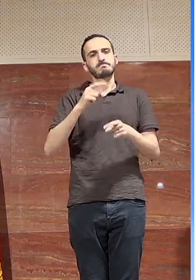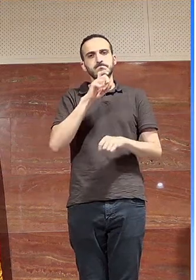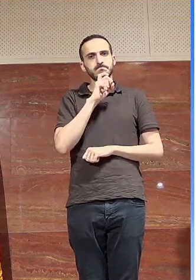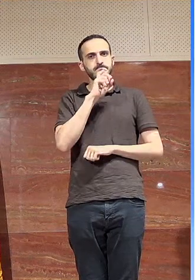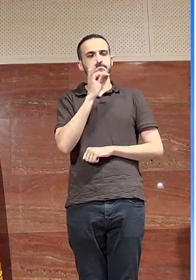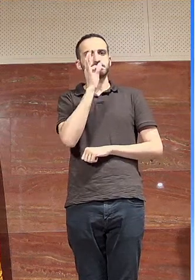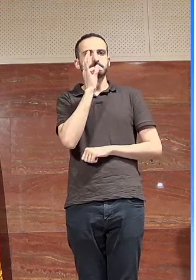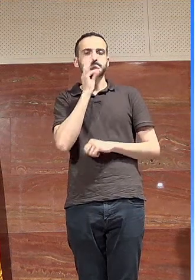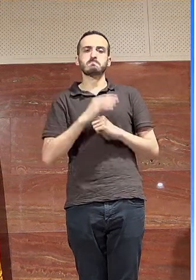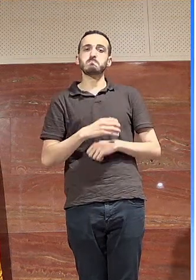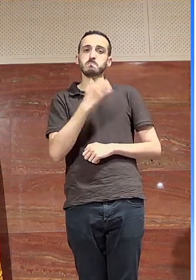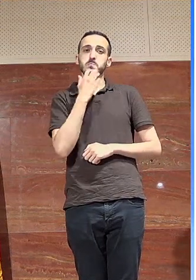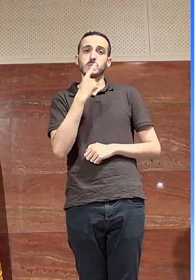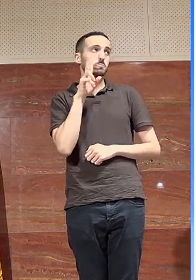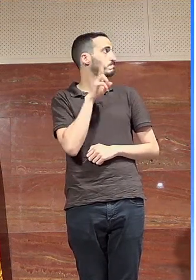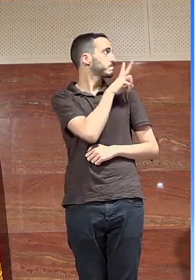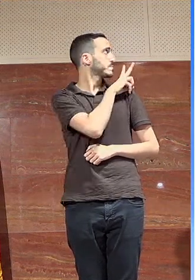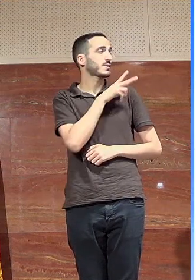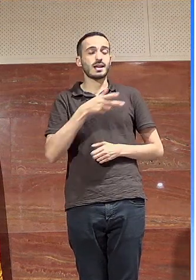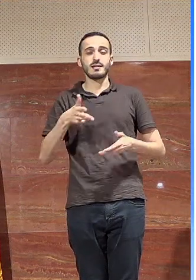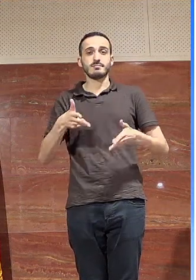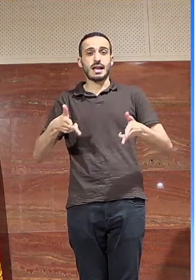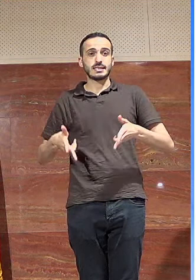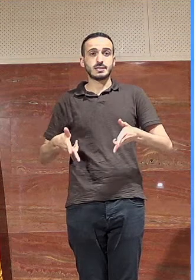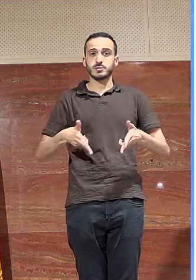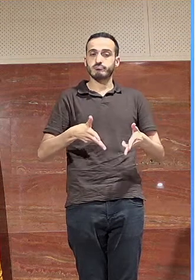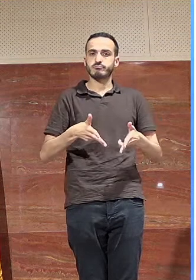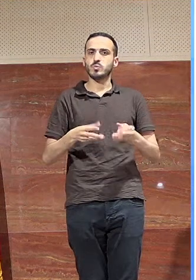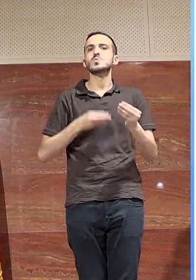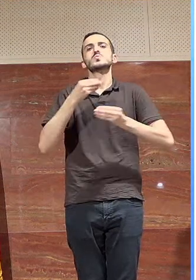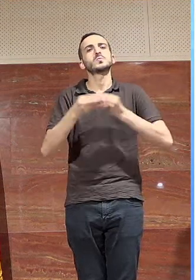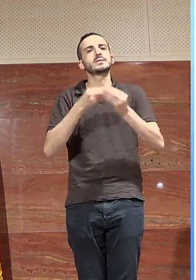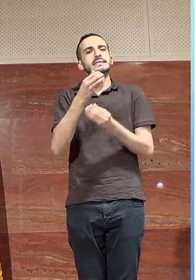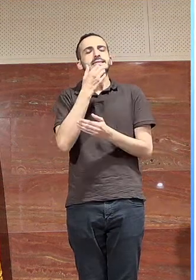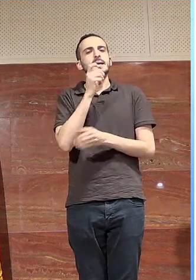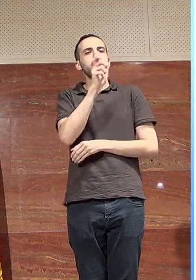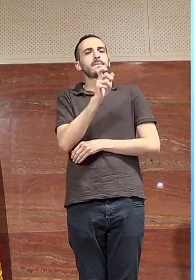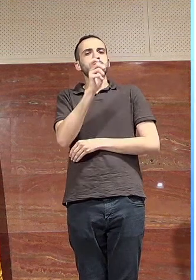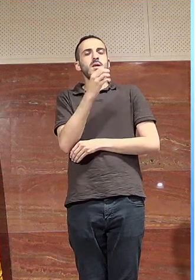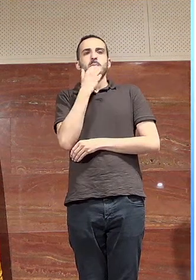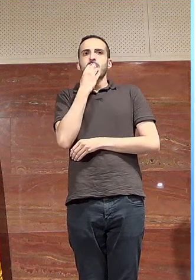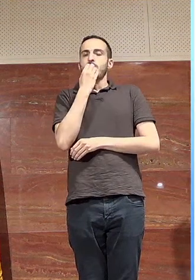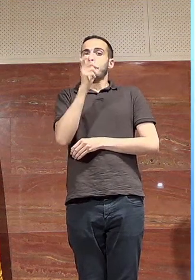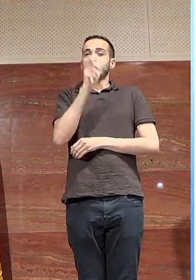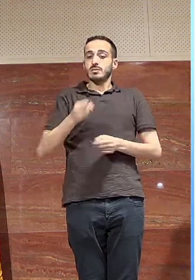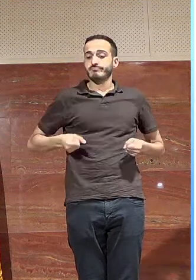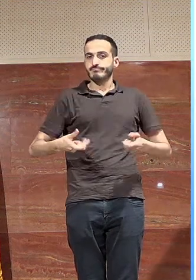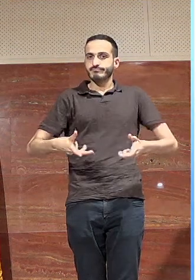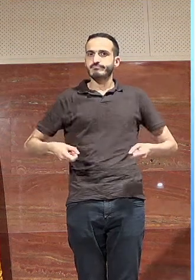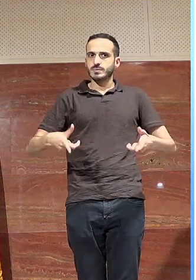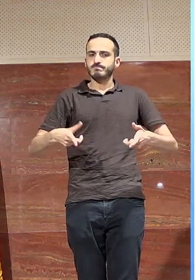Este asiento, por ejemplo, se utiliza para cuando una persona que se mueve en silla de ruedas